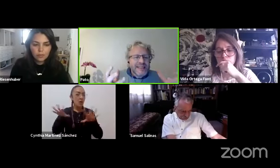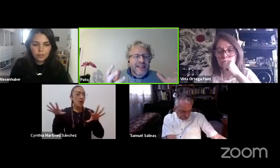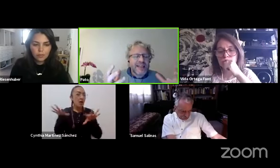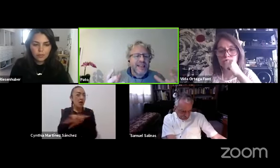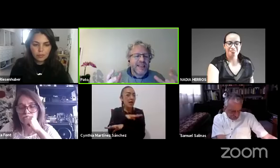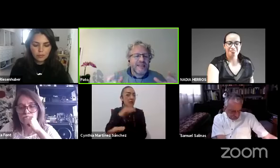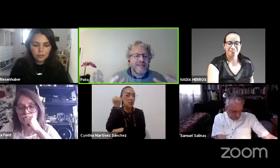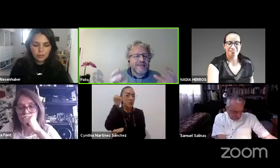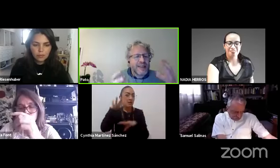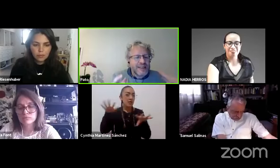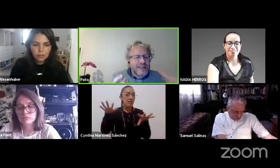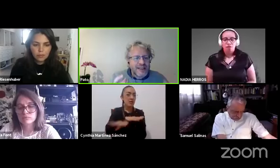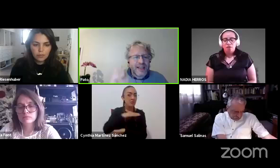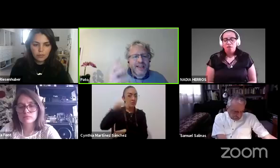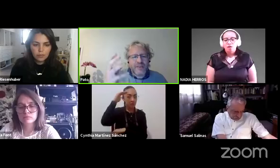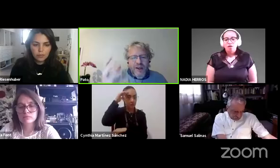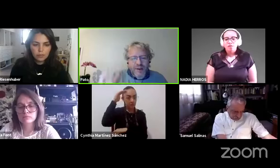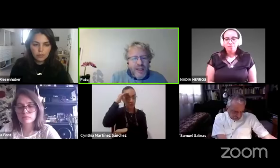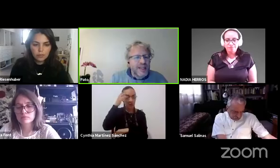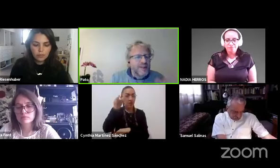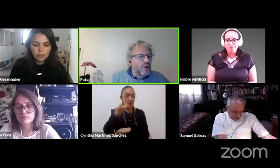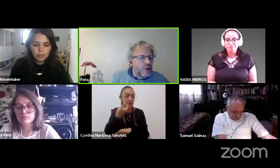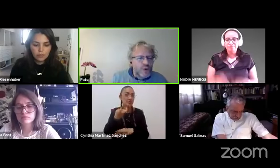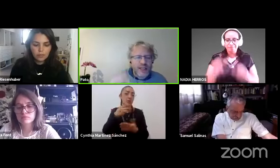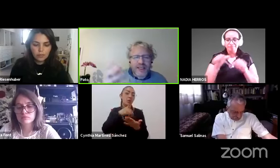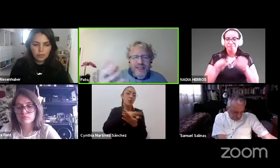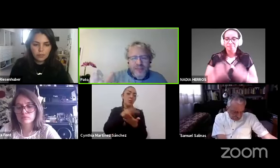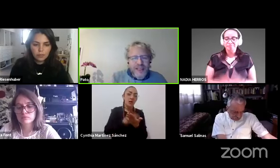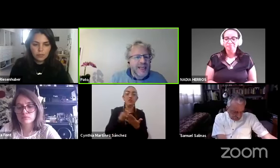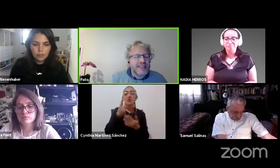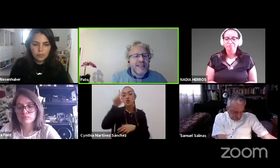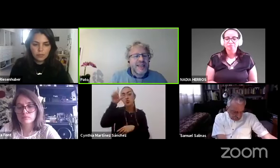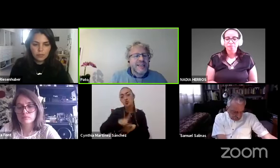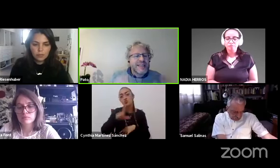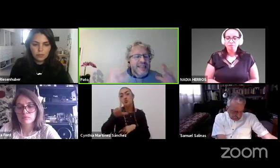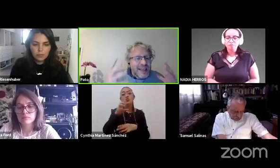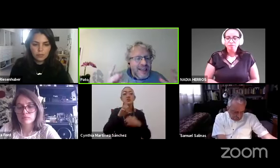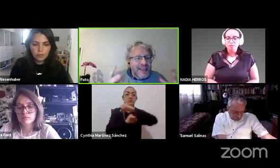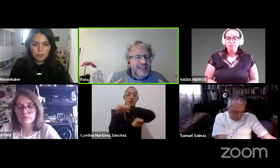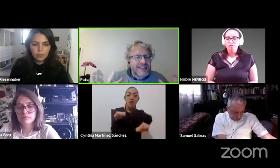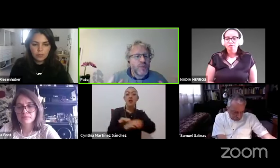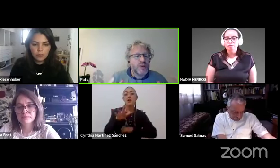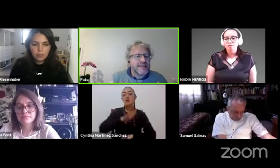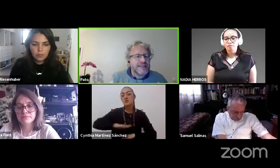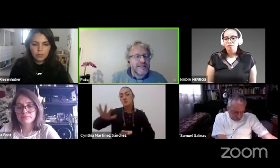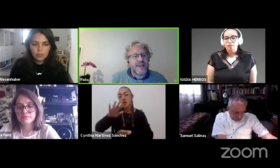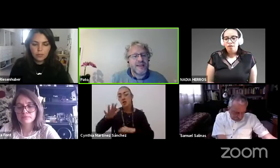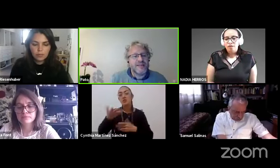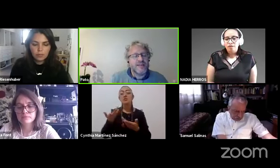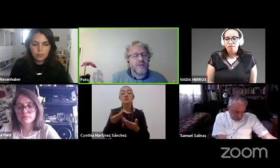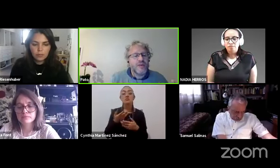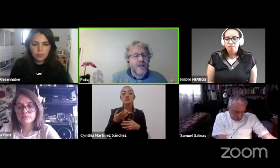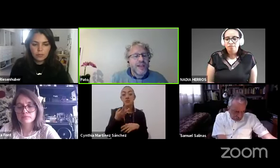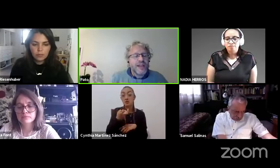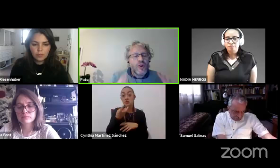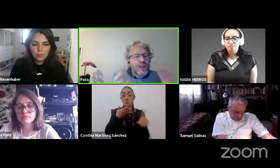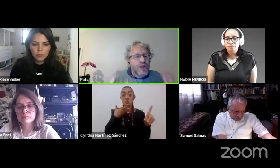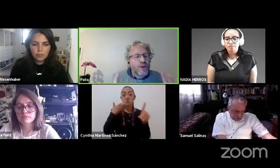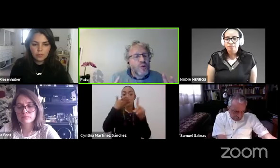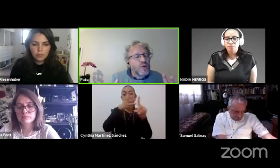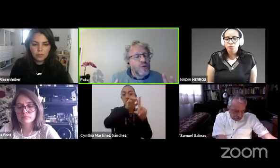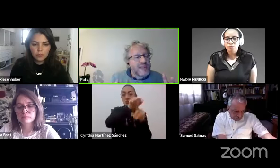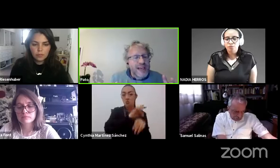estas estrategias, 333, barrio adentro, lunes, pilares, tienen esa potencia, ¿no? Y